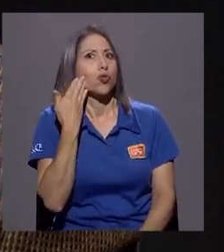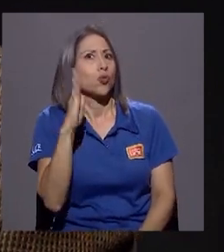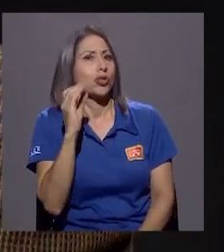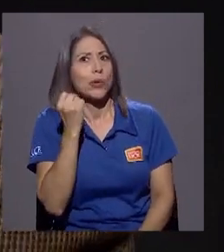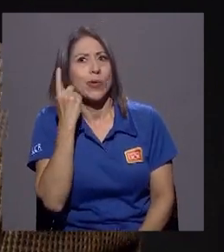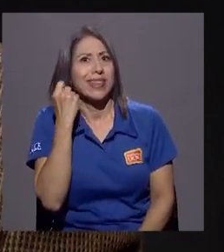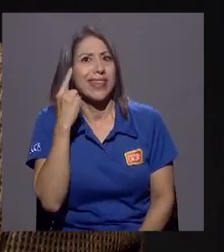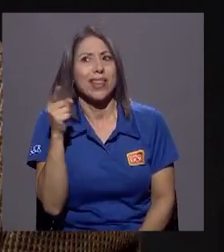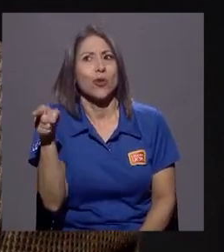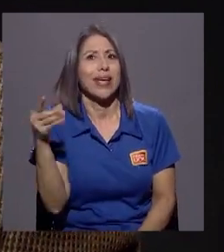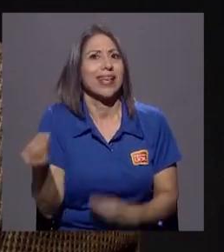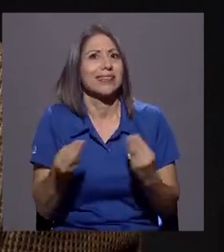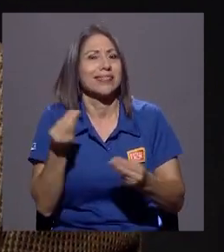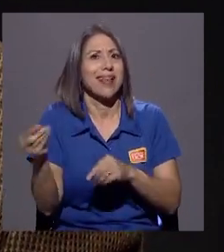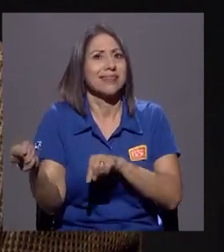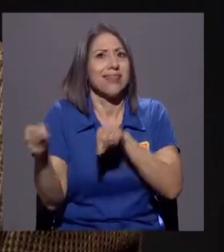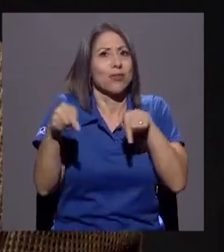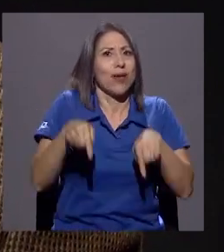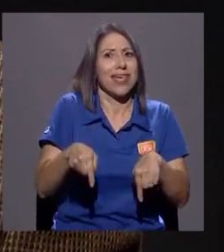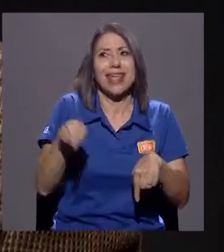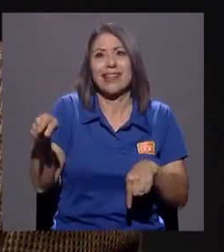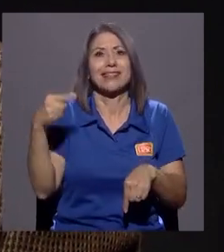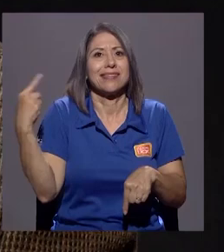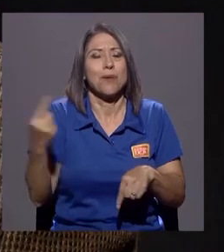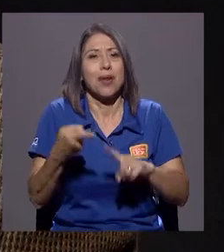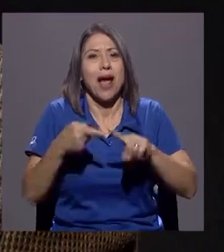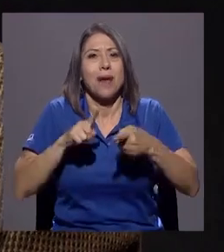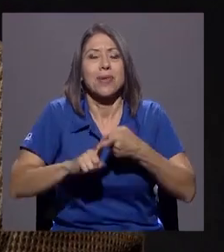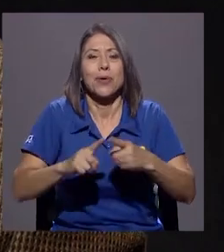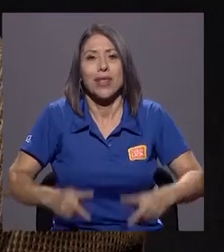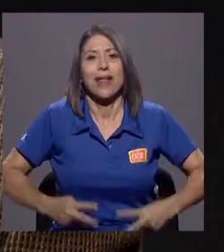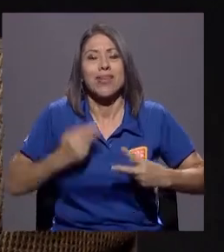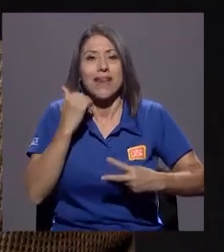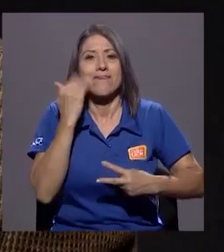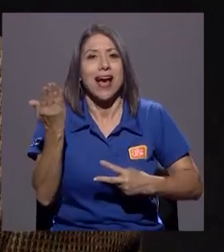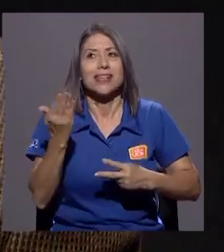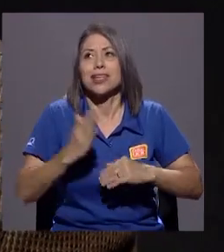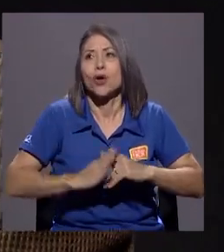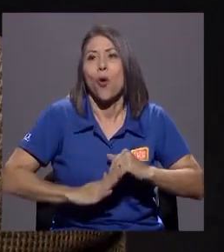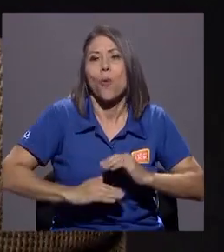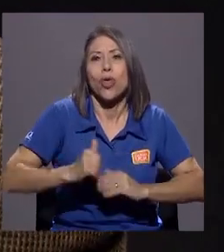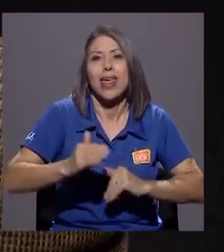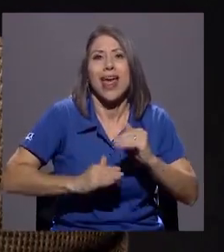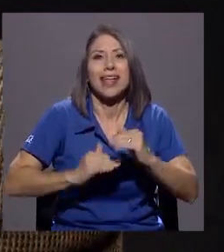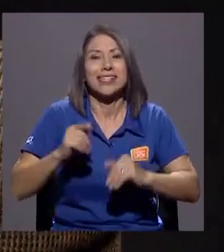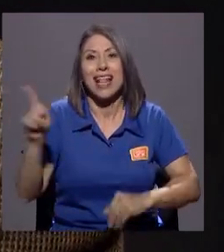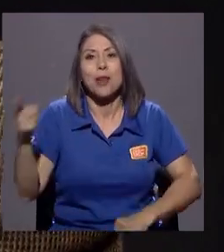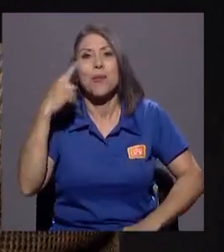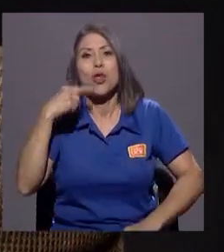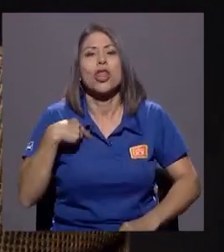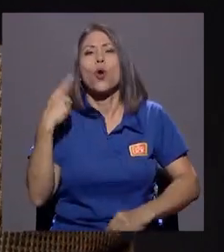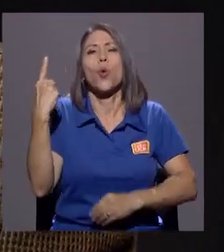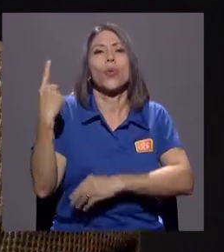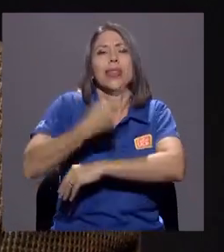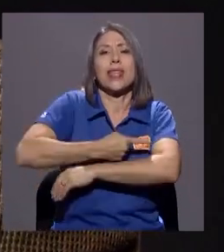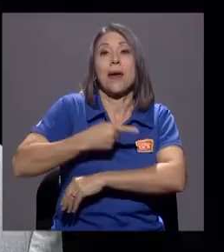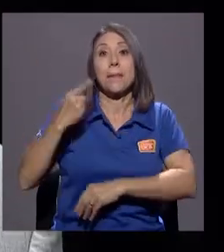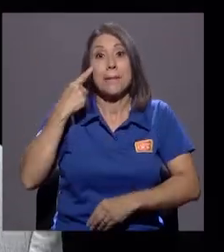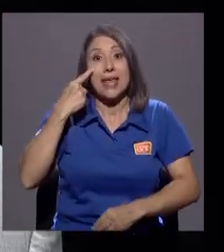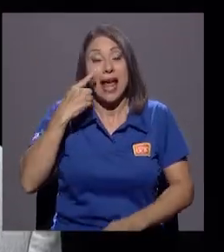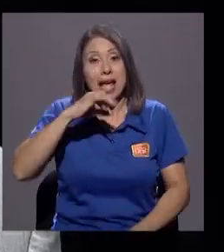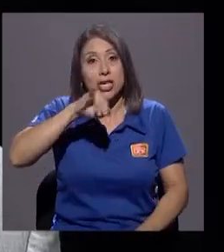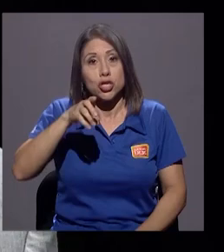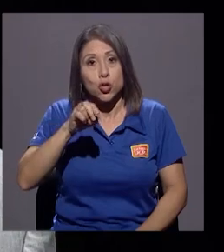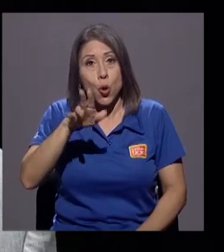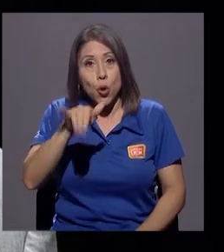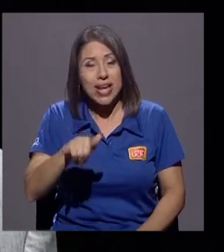siempre ha sido amigo de la vida fácil y de la y de las comodidades es más una vez me lo dijo mira yo y es un sibarita no